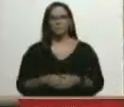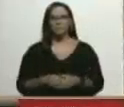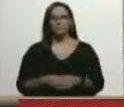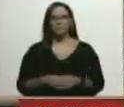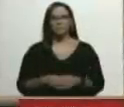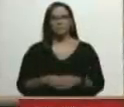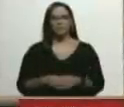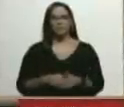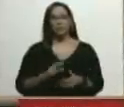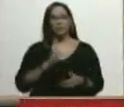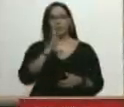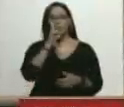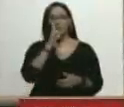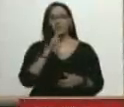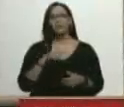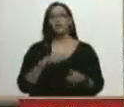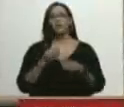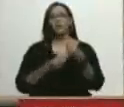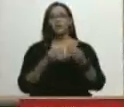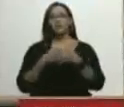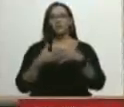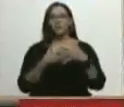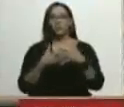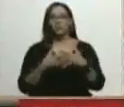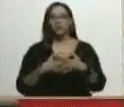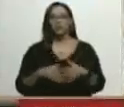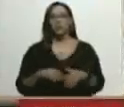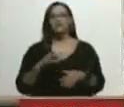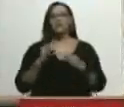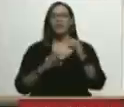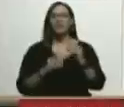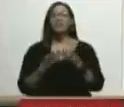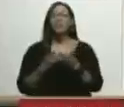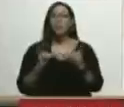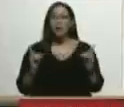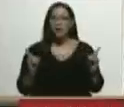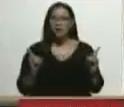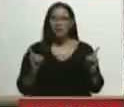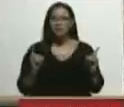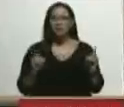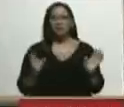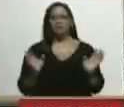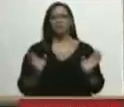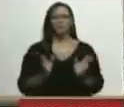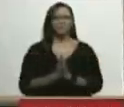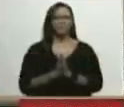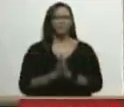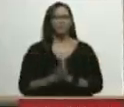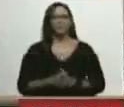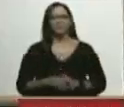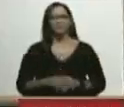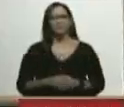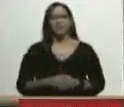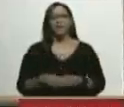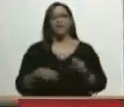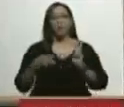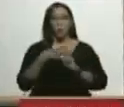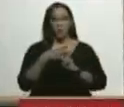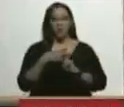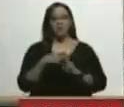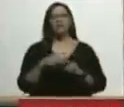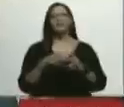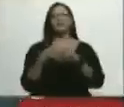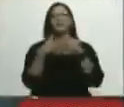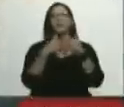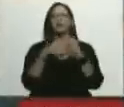terrible lo que lo que hace el imperialismo y hablan de democracia democracia democracia numeral los